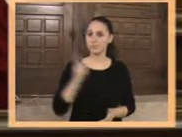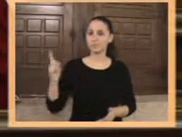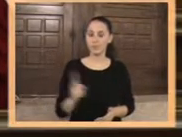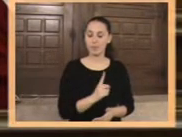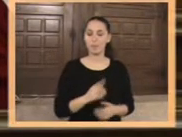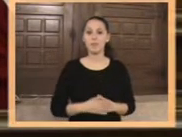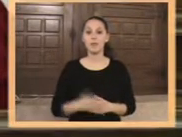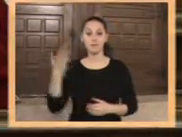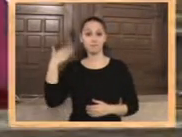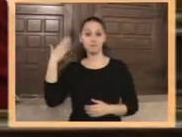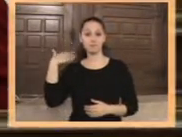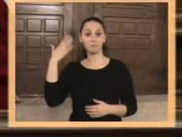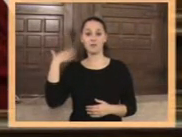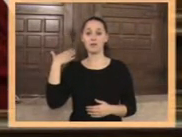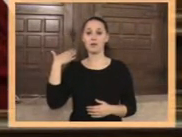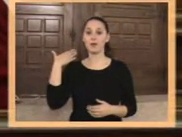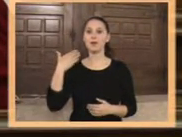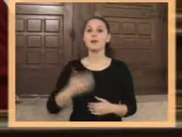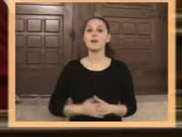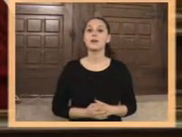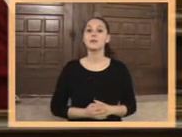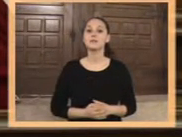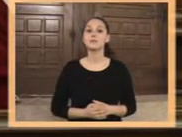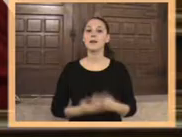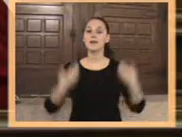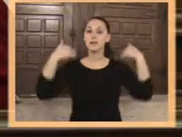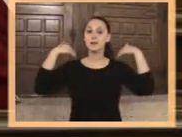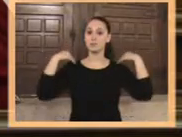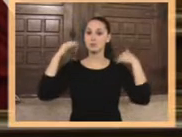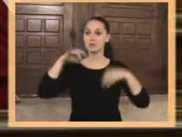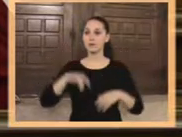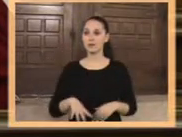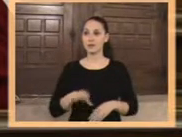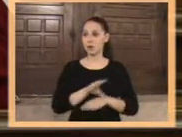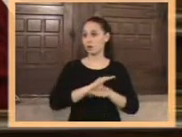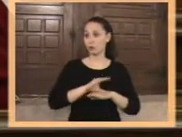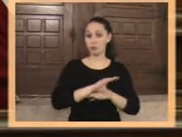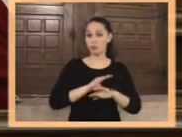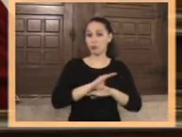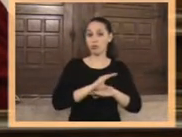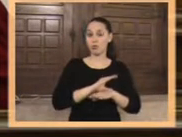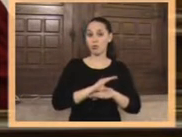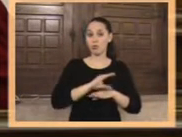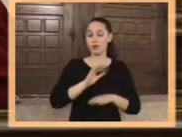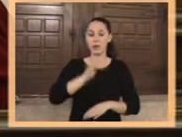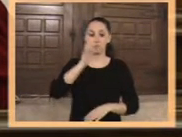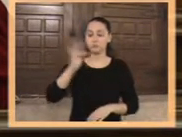Anteriormente, esta competencia quedaba delegada en el concejal de turno, en el que estuviera escrito